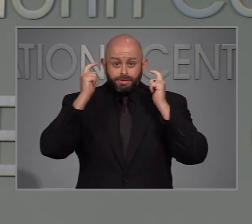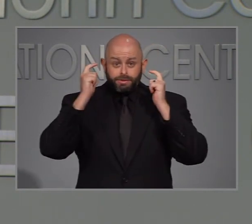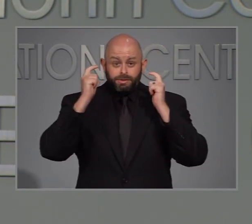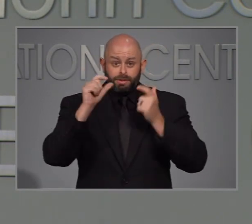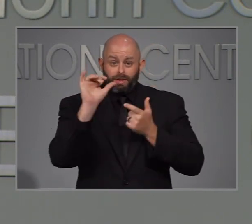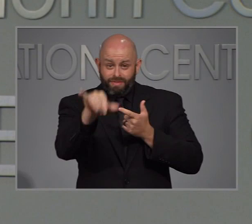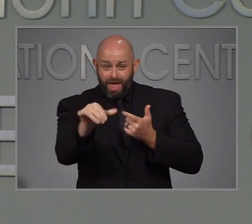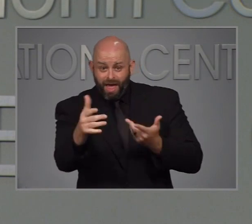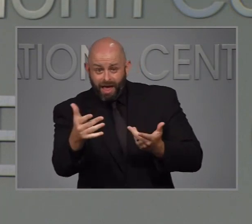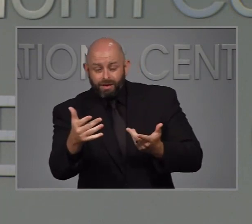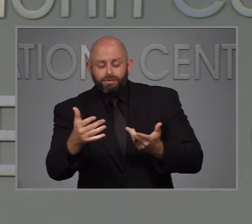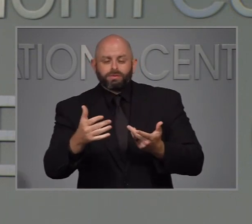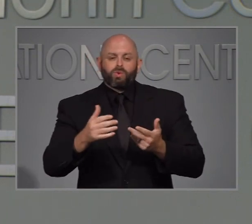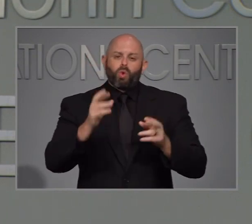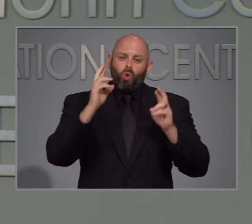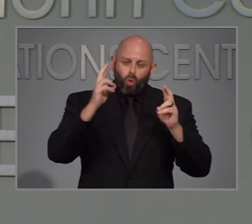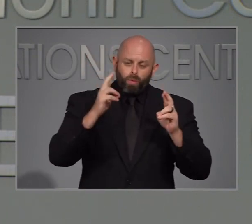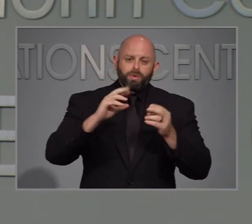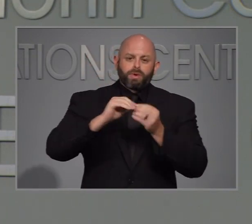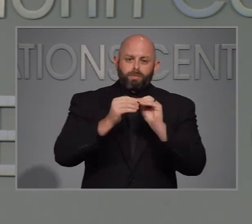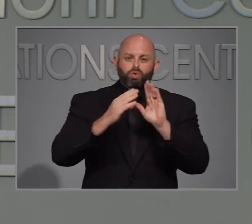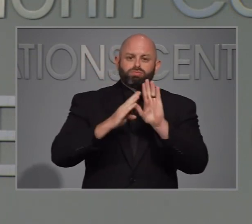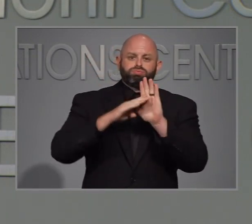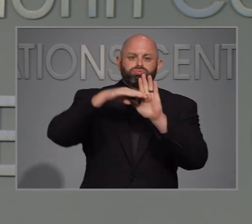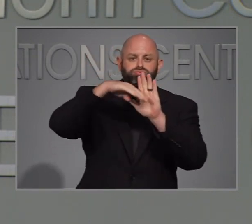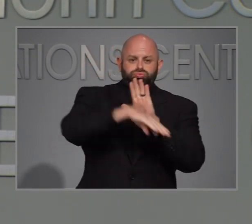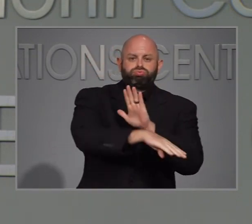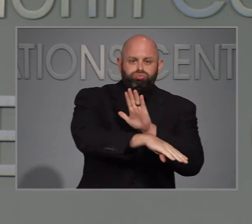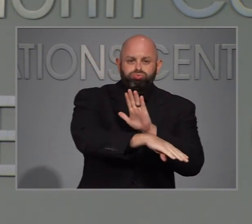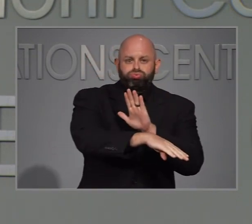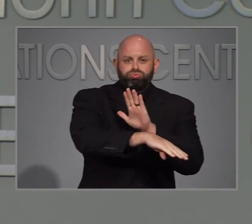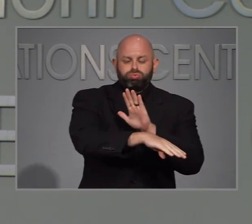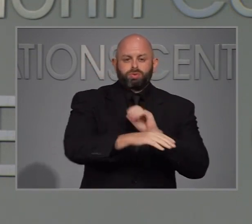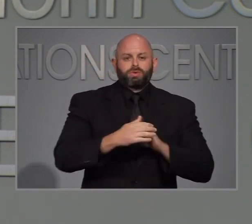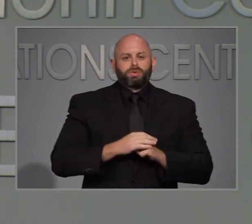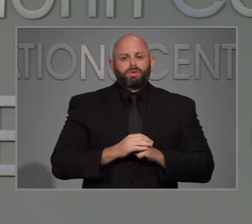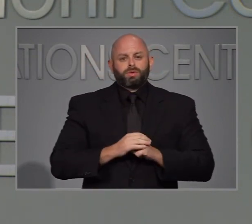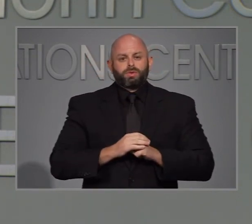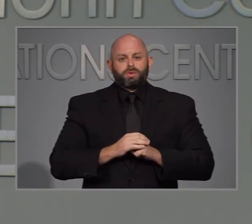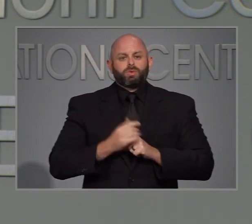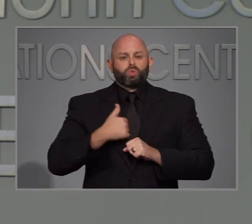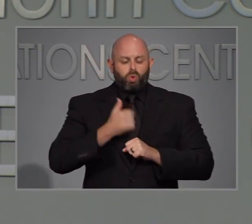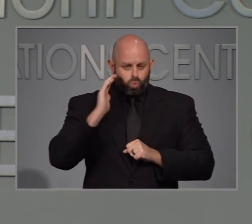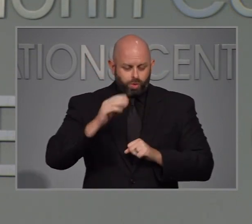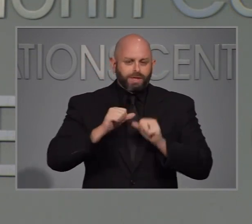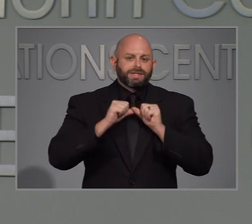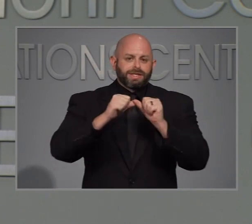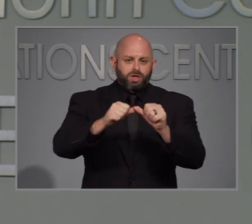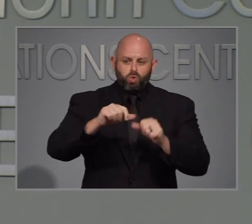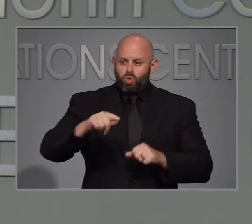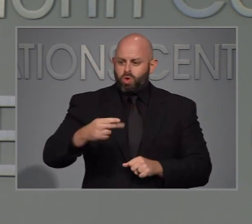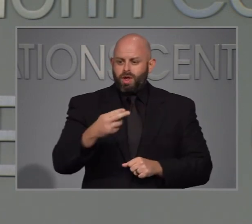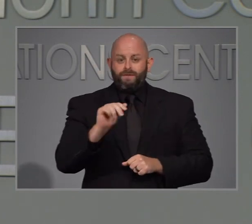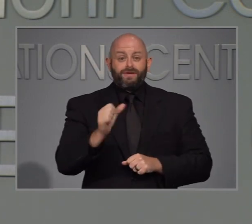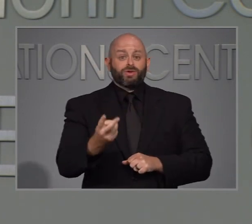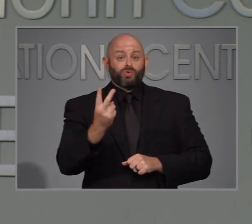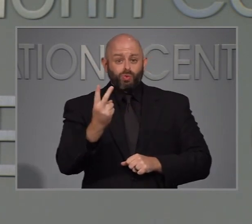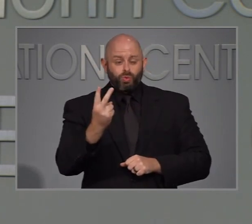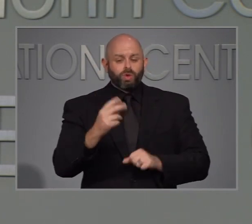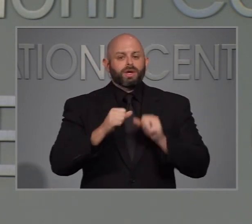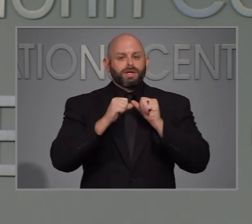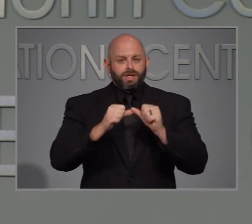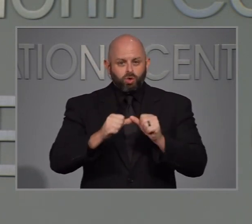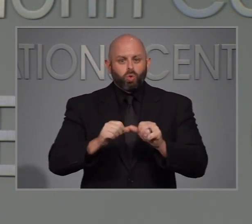requerimiento obligatorio de llevar mascarilla, con esto nosotros vamos a poder continuar el proceso de pasar